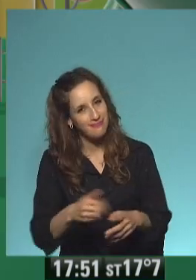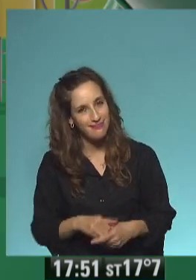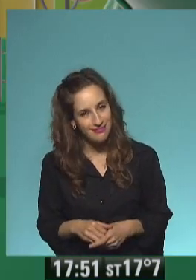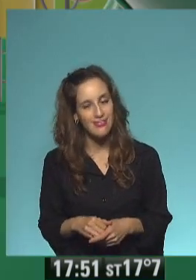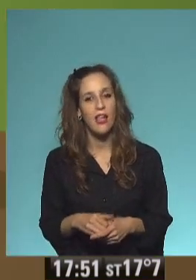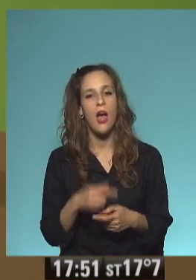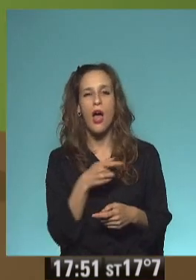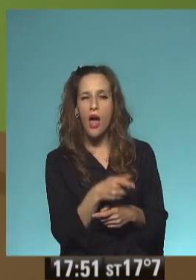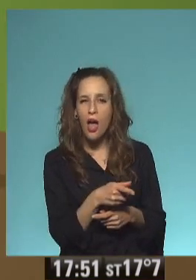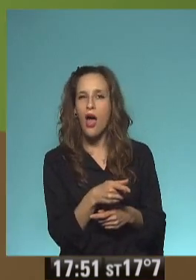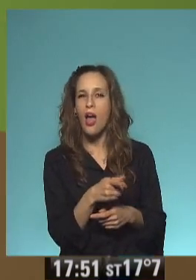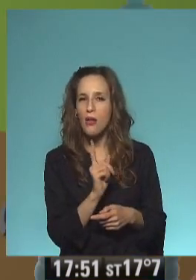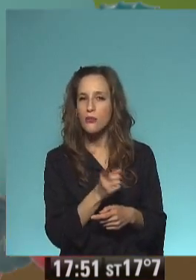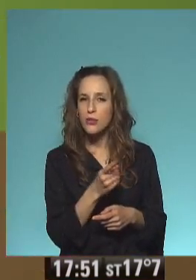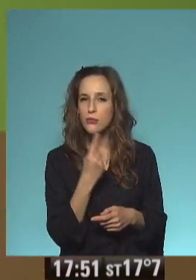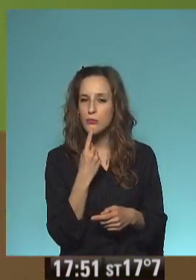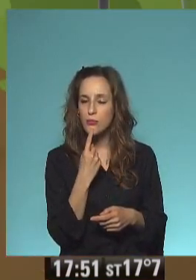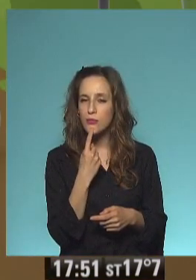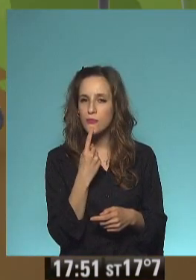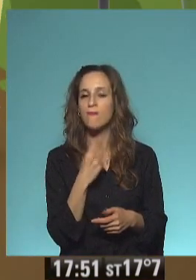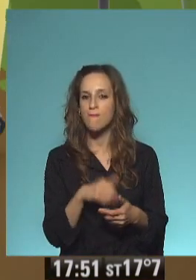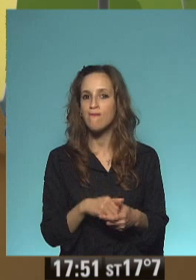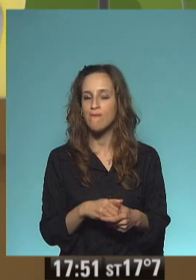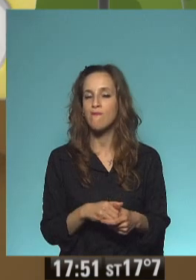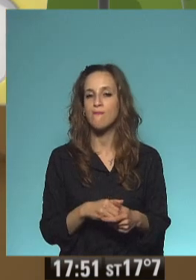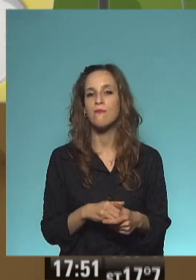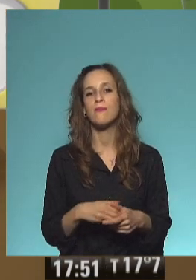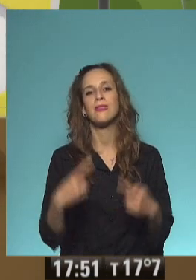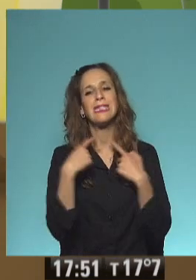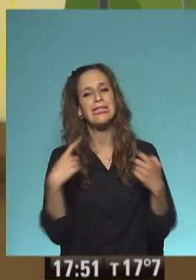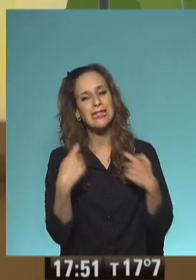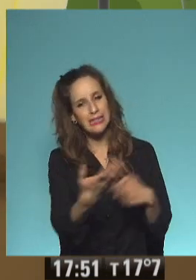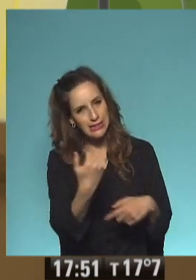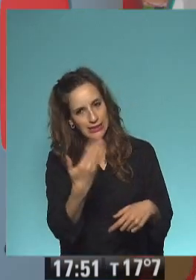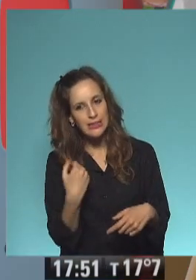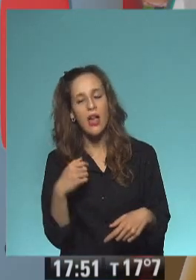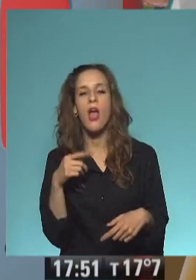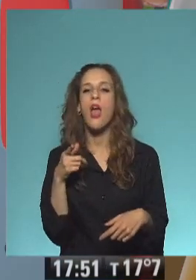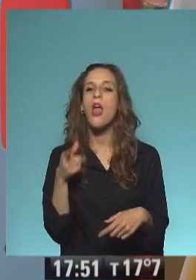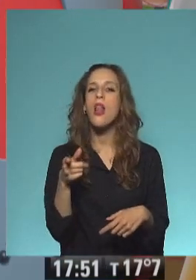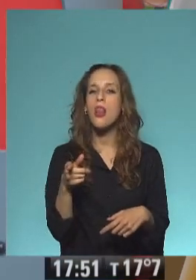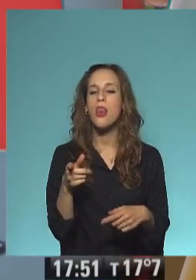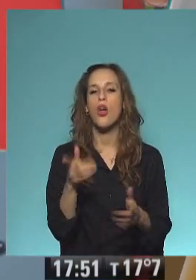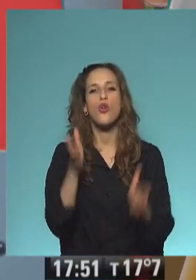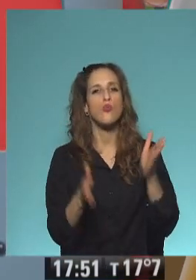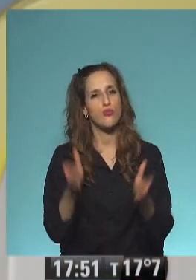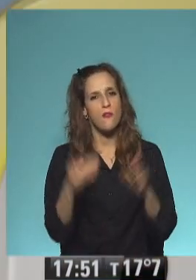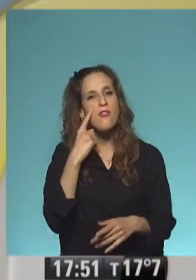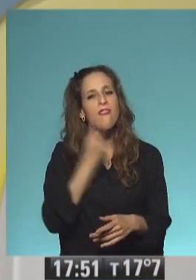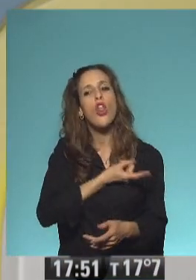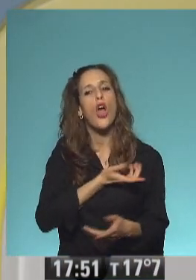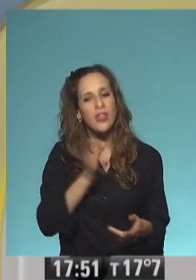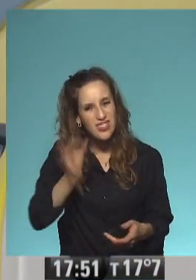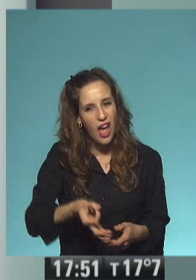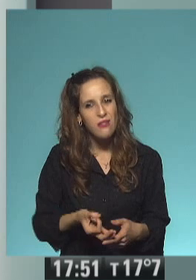Lunático. Eso es cierto. Para mí, ¡ey, chicos! ¿Qué querés que te diga? Lunático. ¿Alguien sabe dónde vive? En